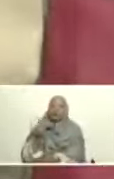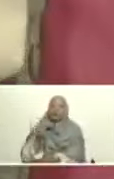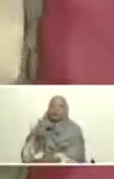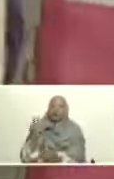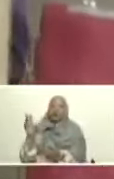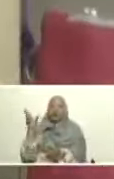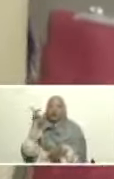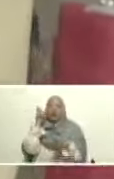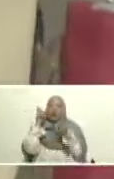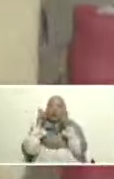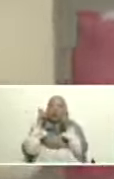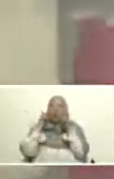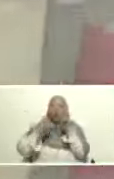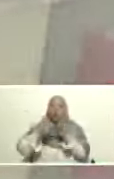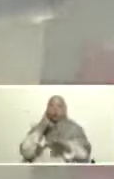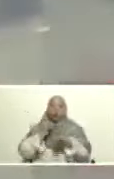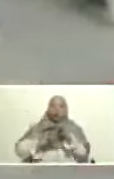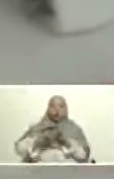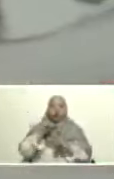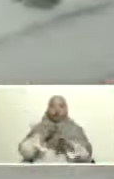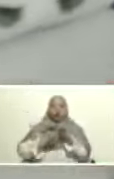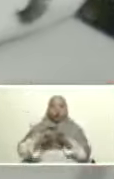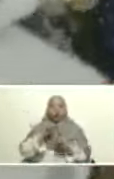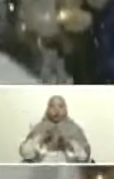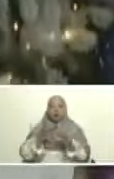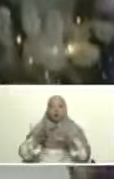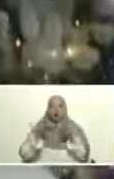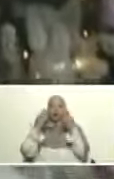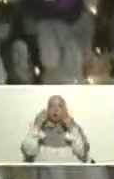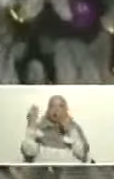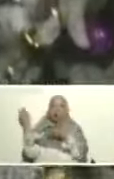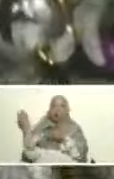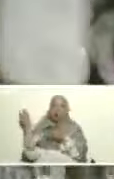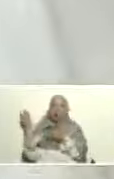gaita seguimos triunfando. Adelante.